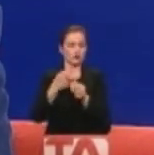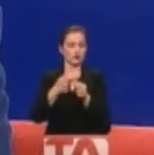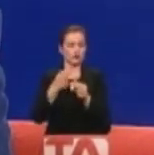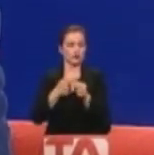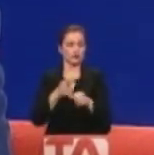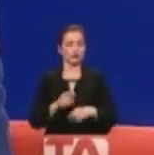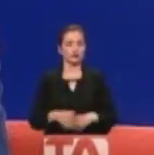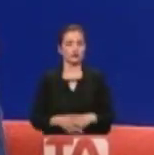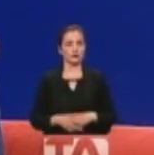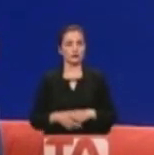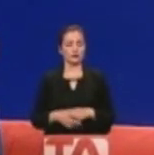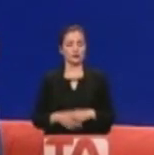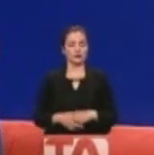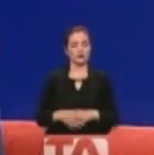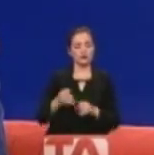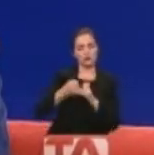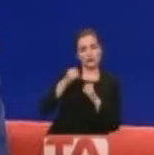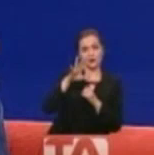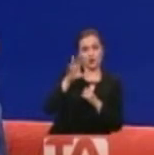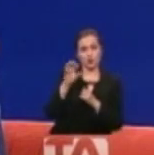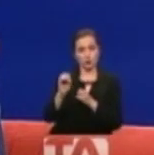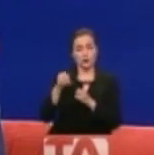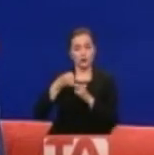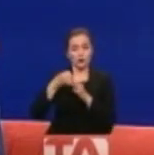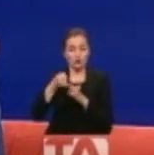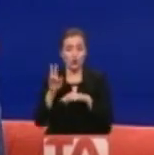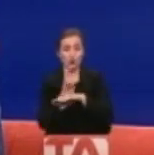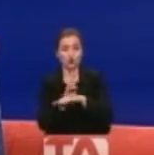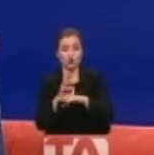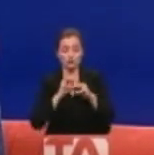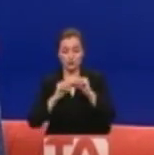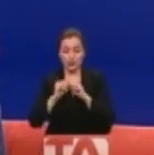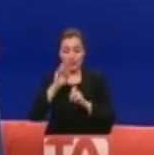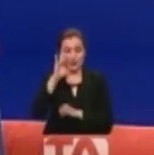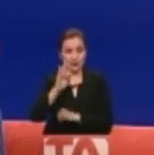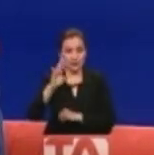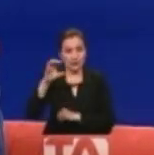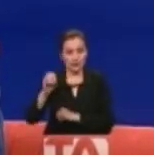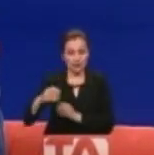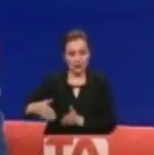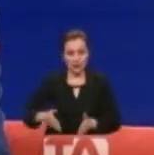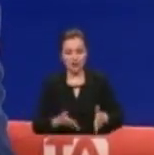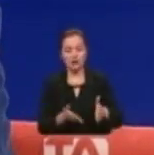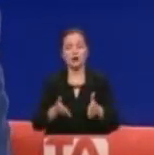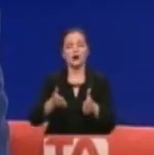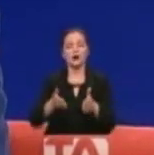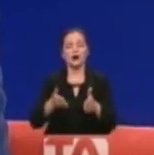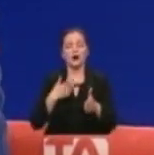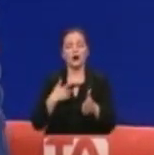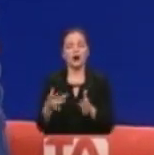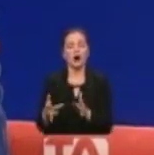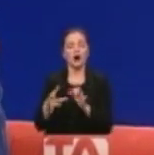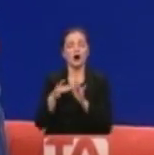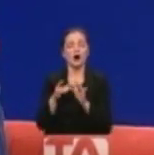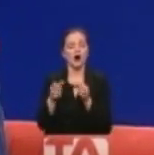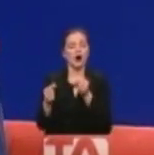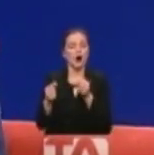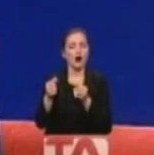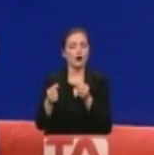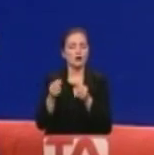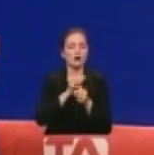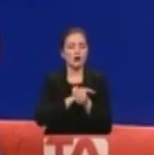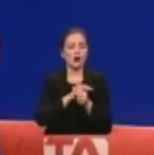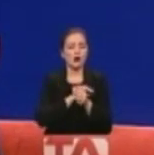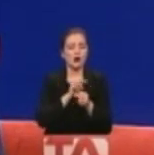Quito. Se habla de 50 centavos la utilización del metro y 70 con las vías colectoras. El municipio de Quito no ha sido capaz de subir